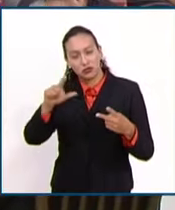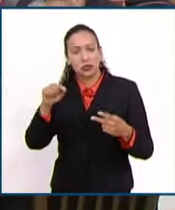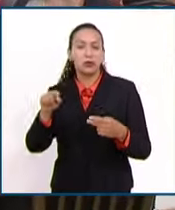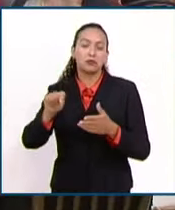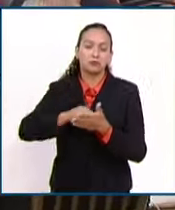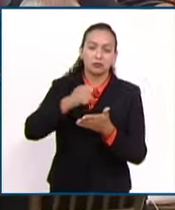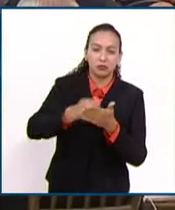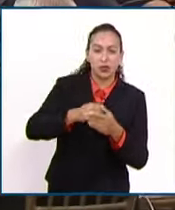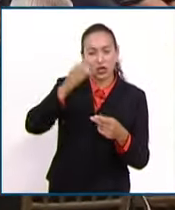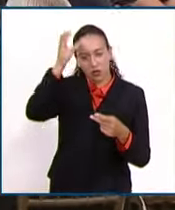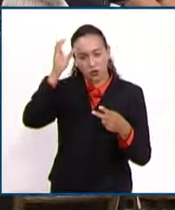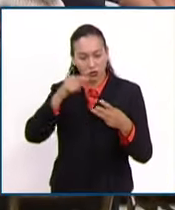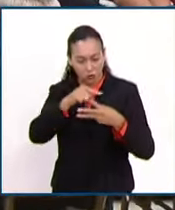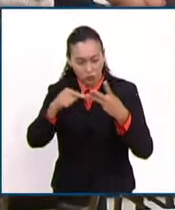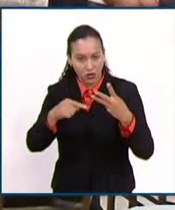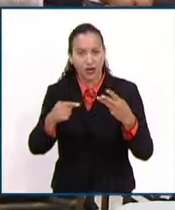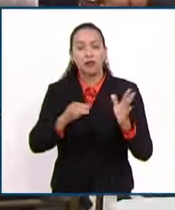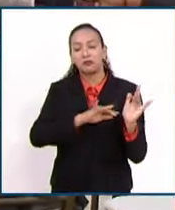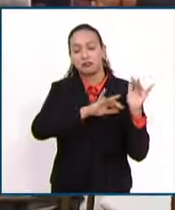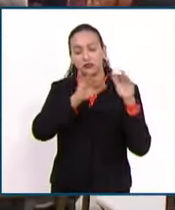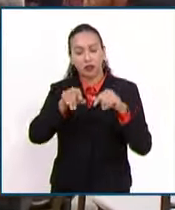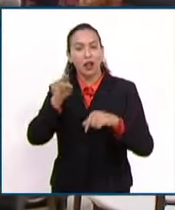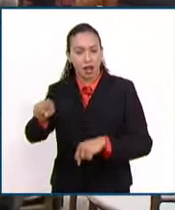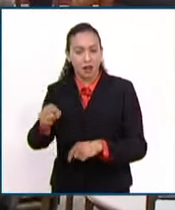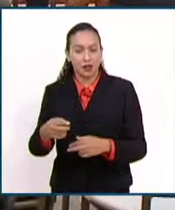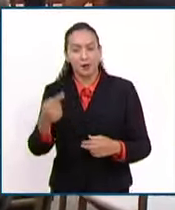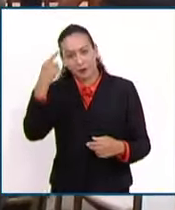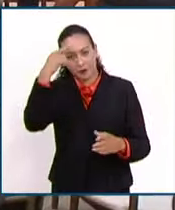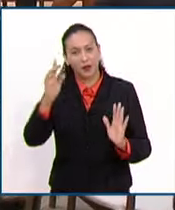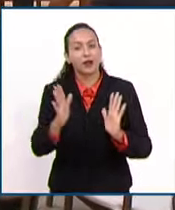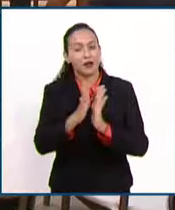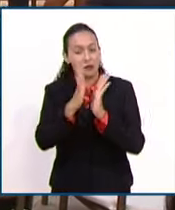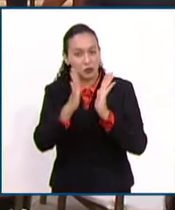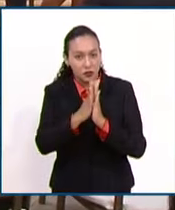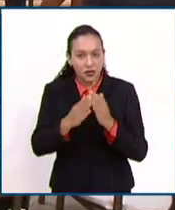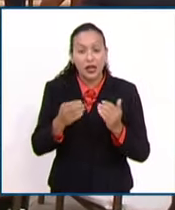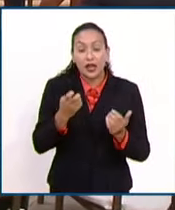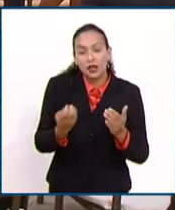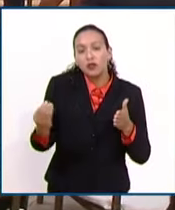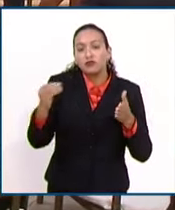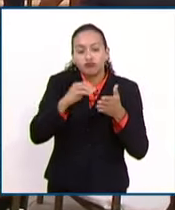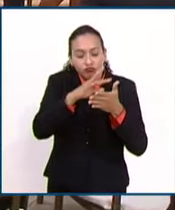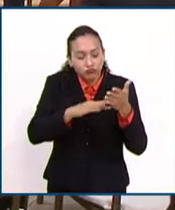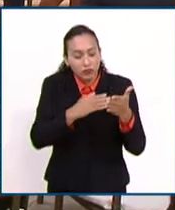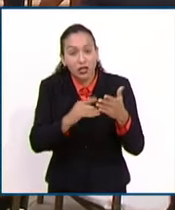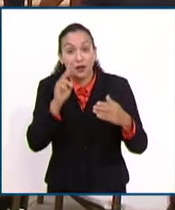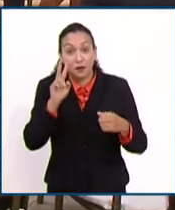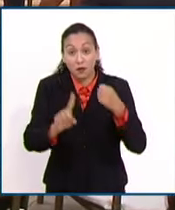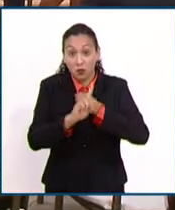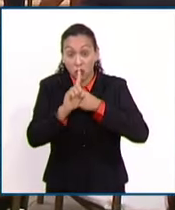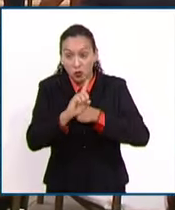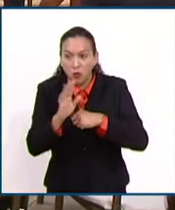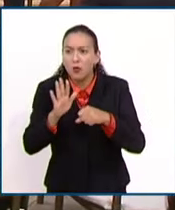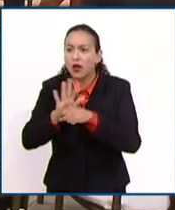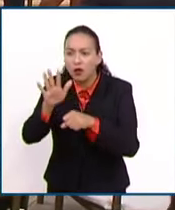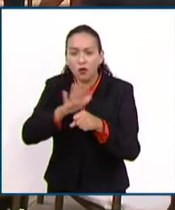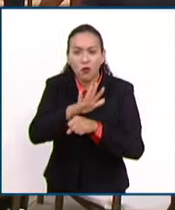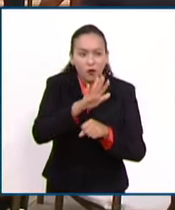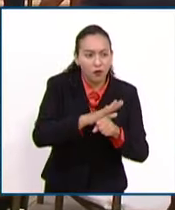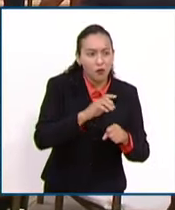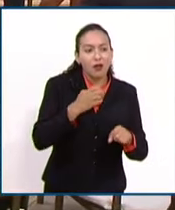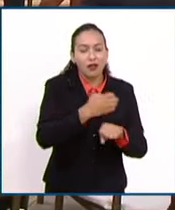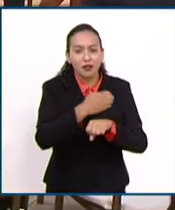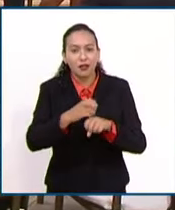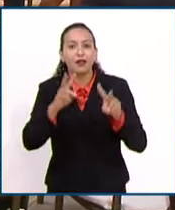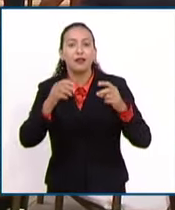del Poder Judicial de la Federación en este encuentro único para avanzar en la solución de los desafíos que enfrenta el país en materia